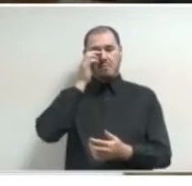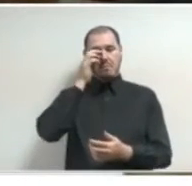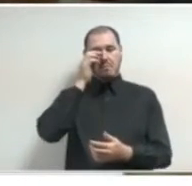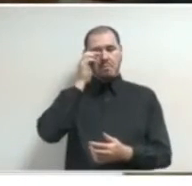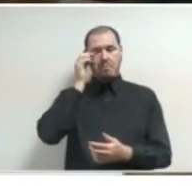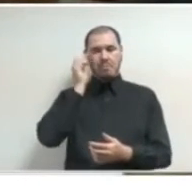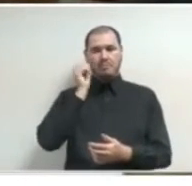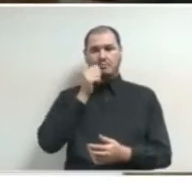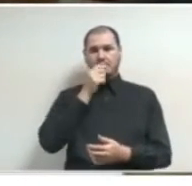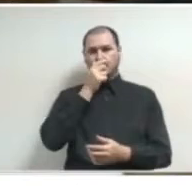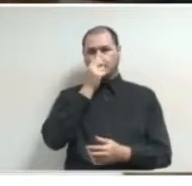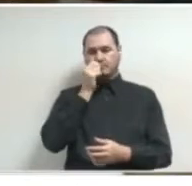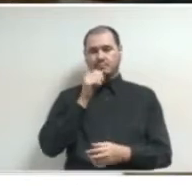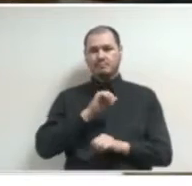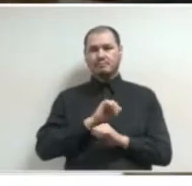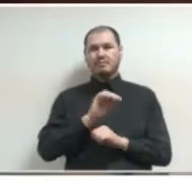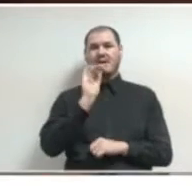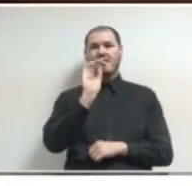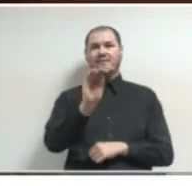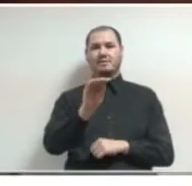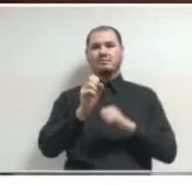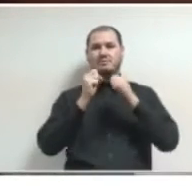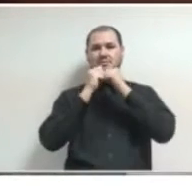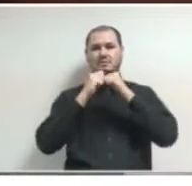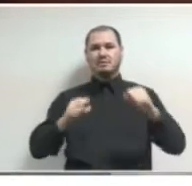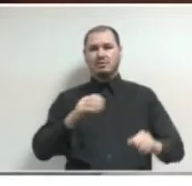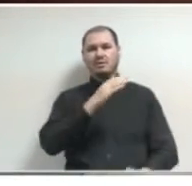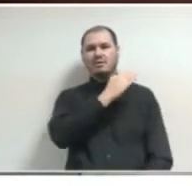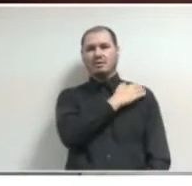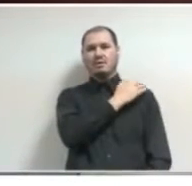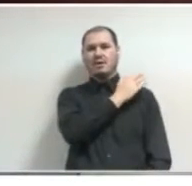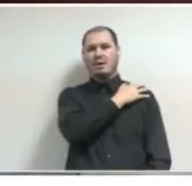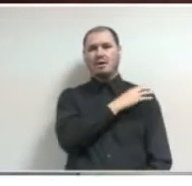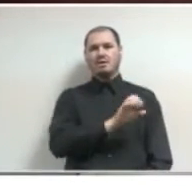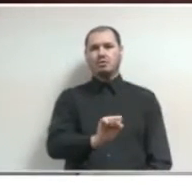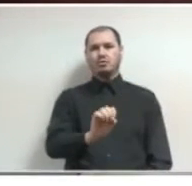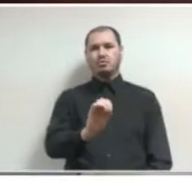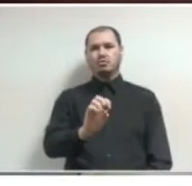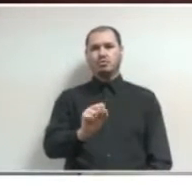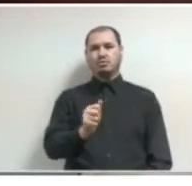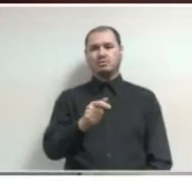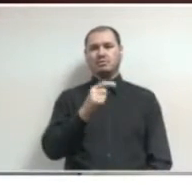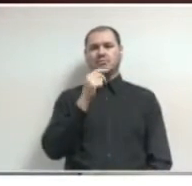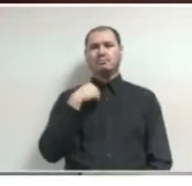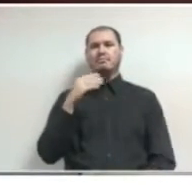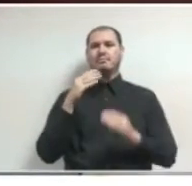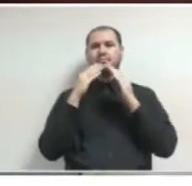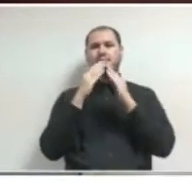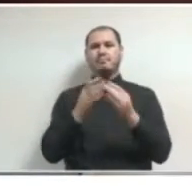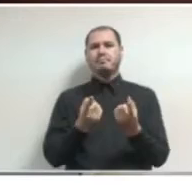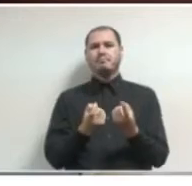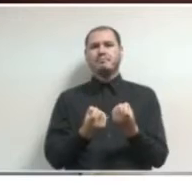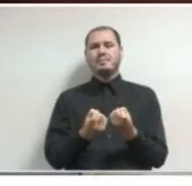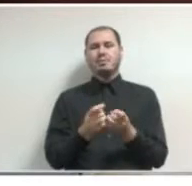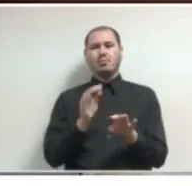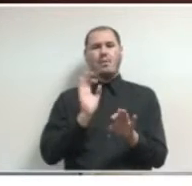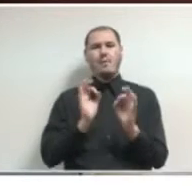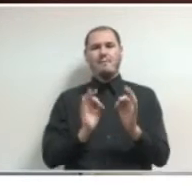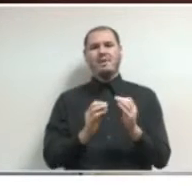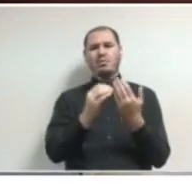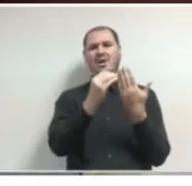ya está, veis, llamo Muata, en Agatú, hoy me lo te contiene, ya te jabe, oye, continúa, jaba. Una renovación tiene que haber un pedido